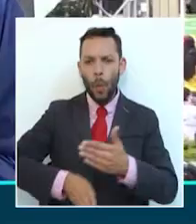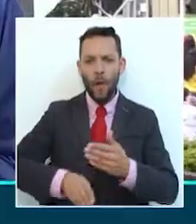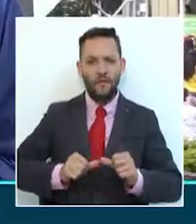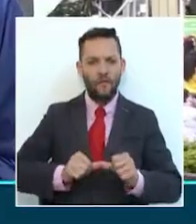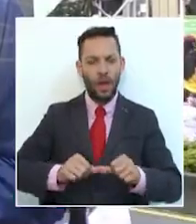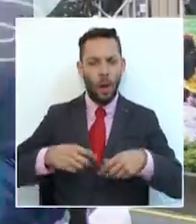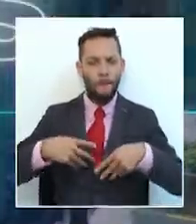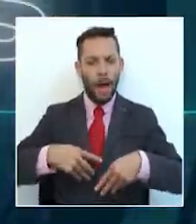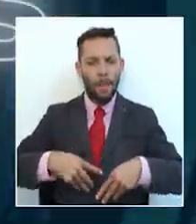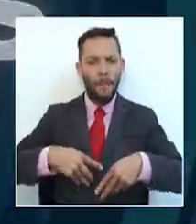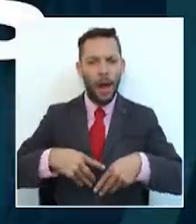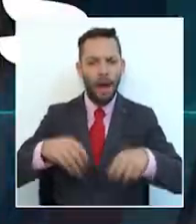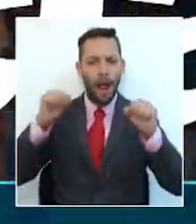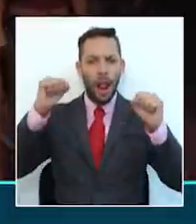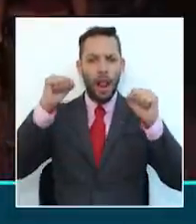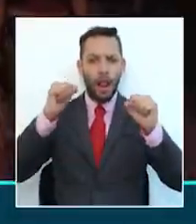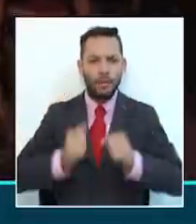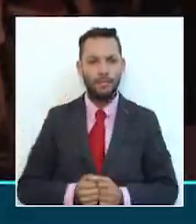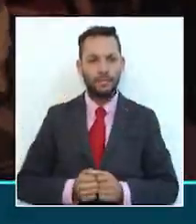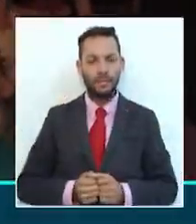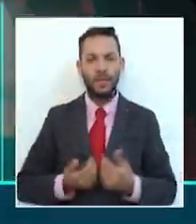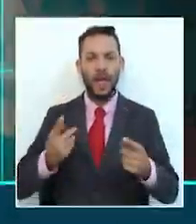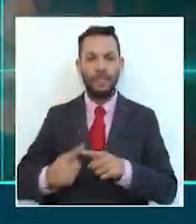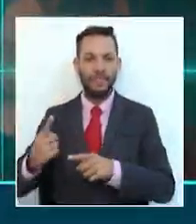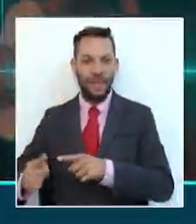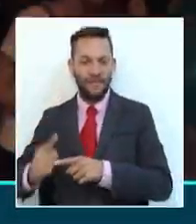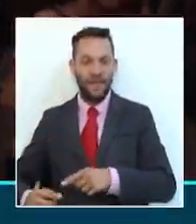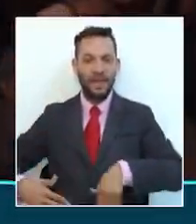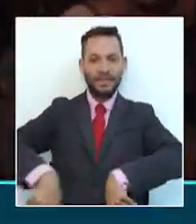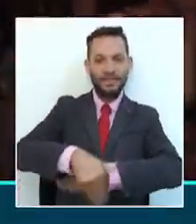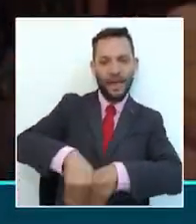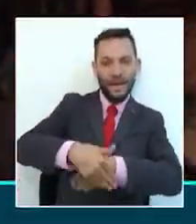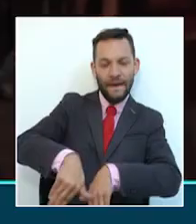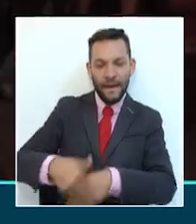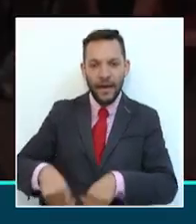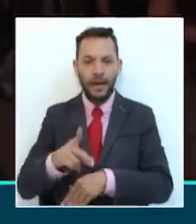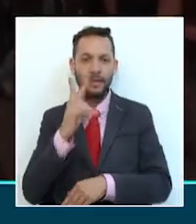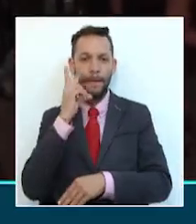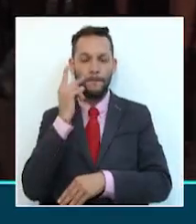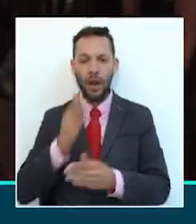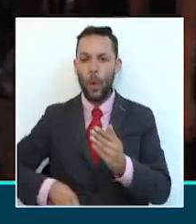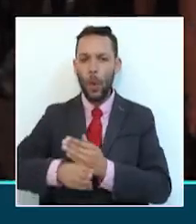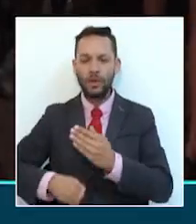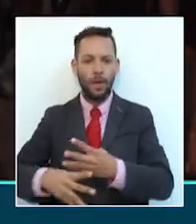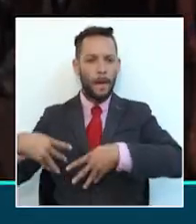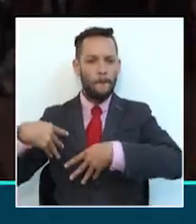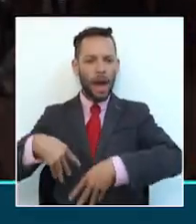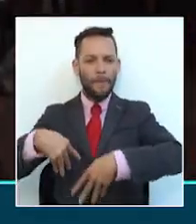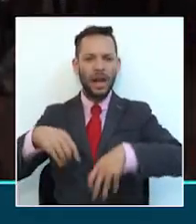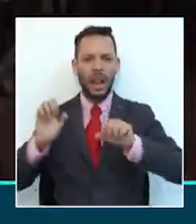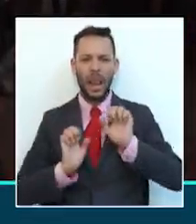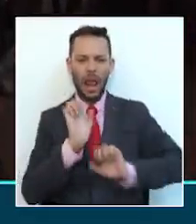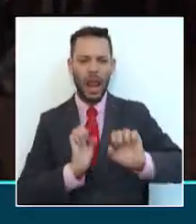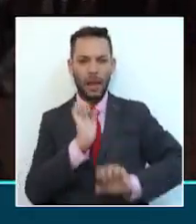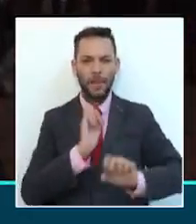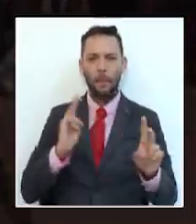con las marchas. Por las distintas calles de Pereira, continúa el paro nacional. Esta vez, el rechazo por la